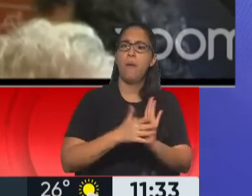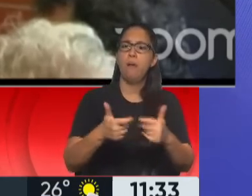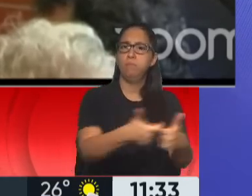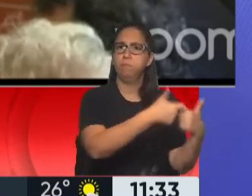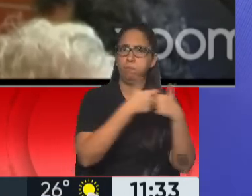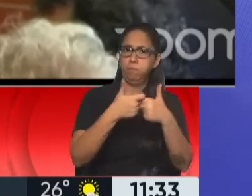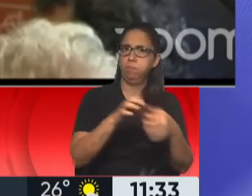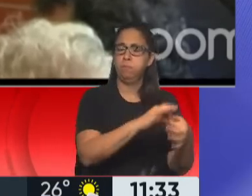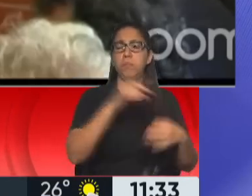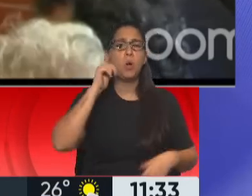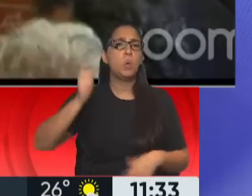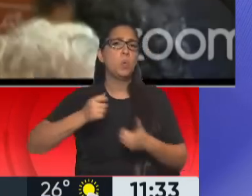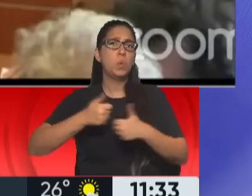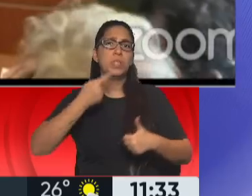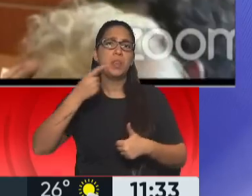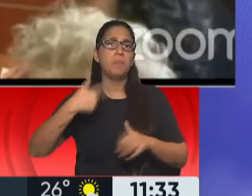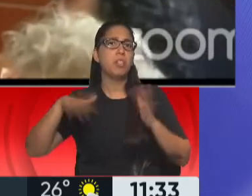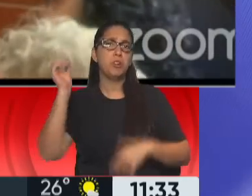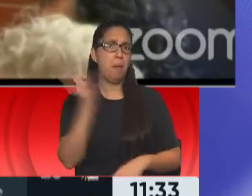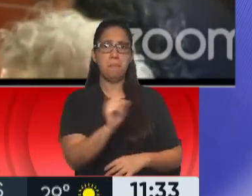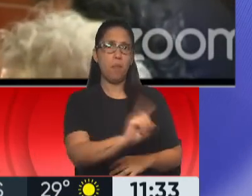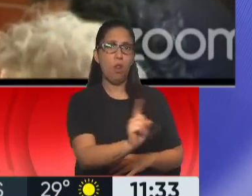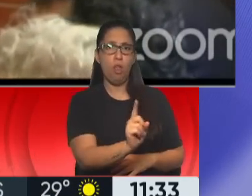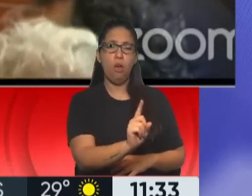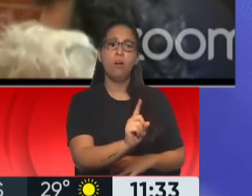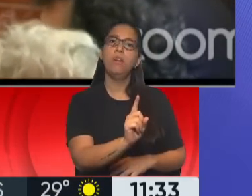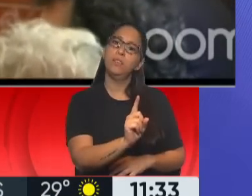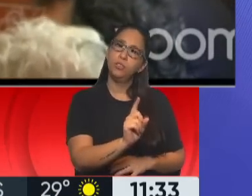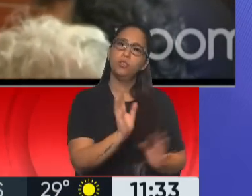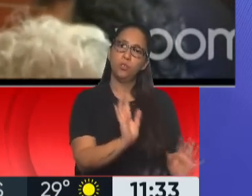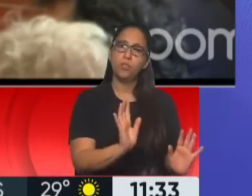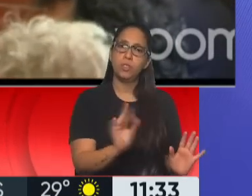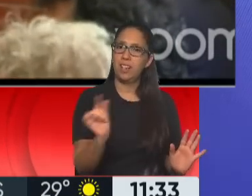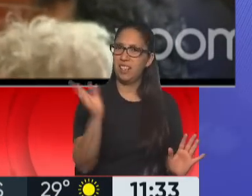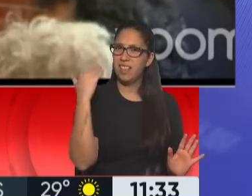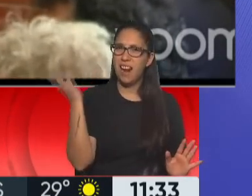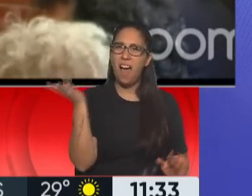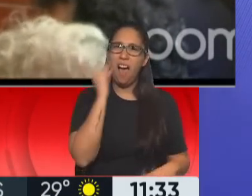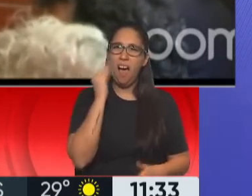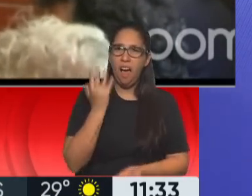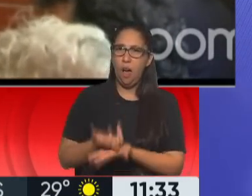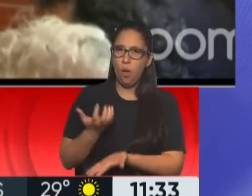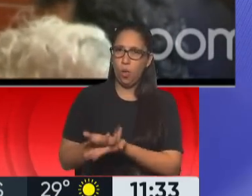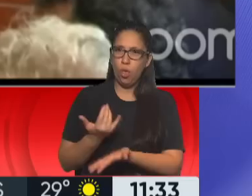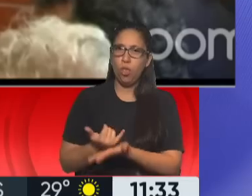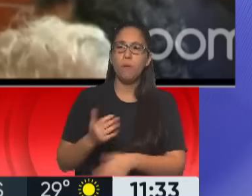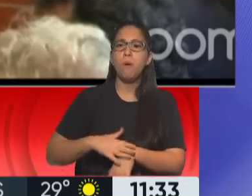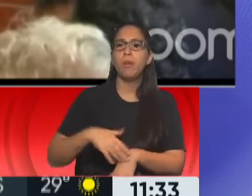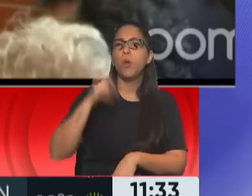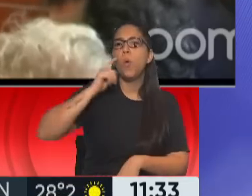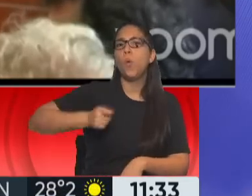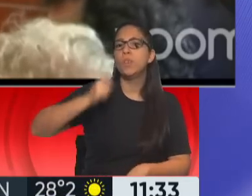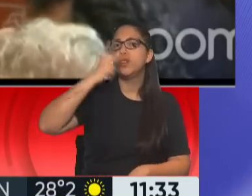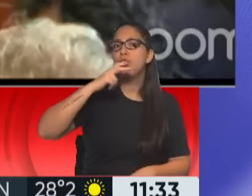jueces no entendieron por mayoría eso, por lo tanto, bien escuchábamos recién en el audio, bien veíamos cuando el juez Hornos decía